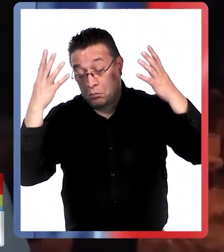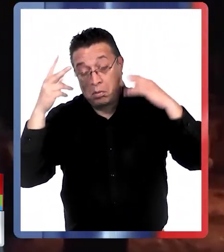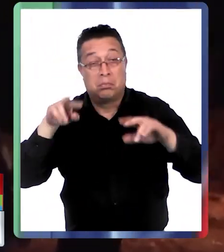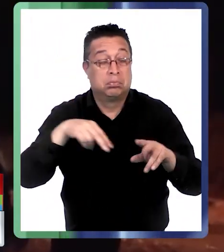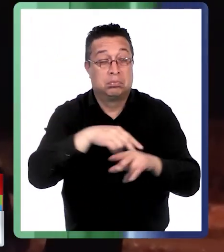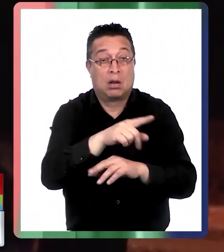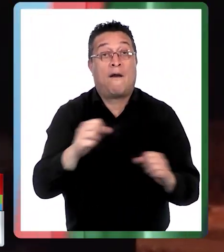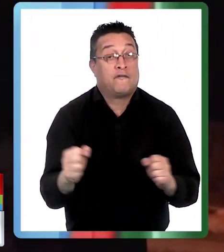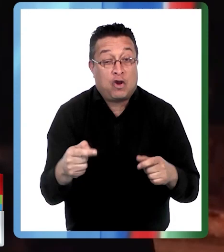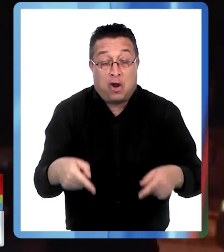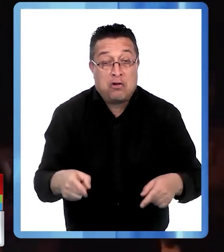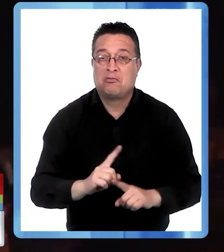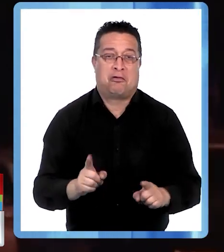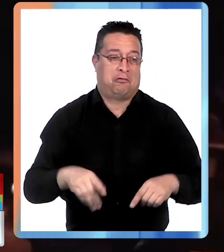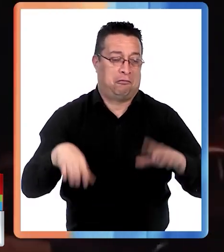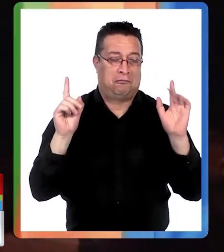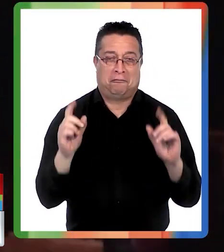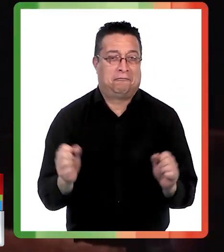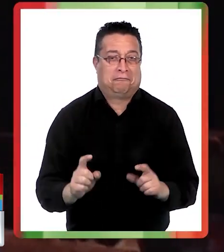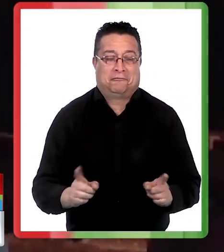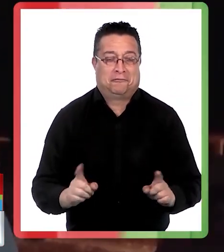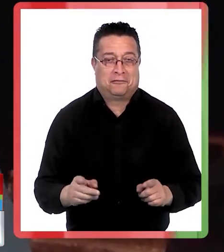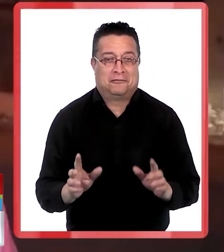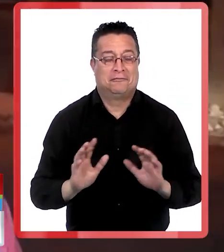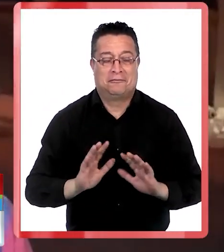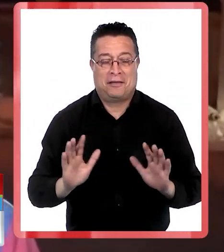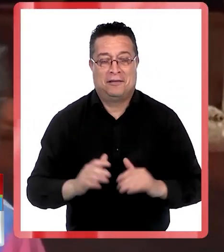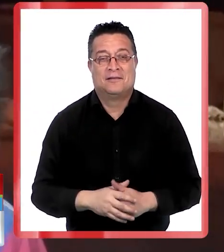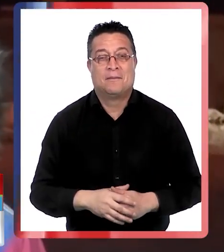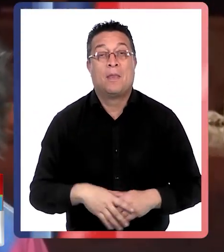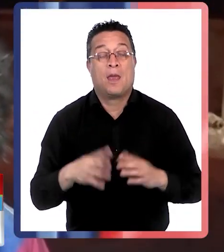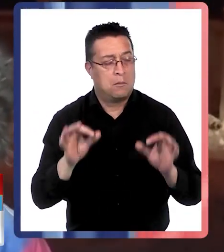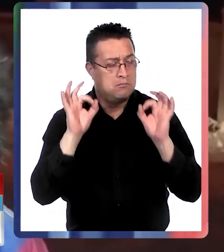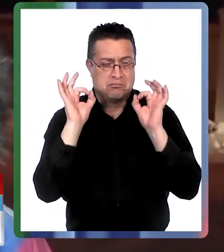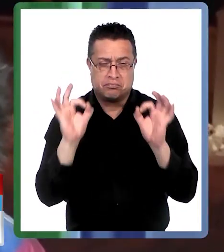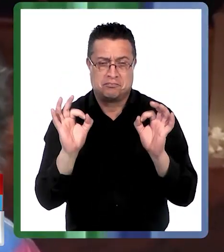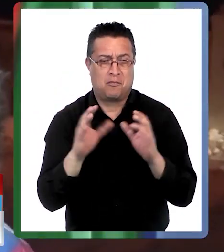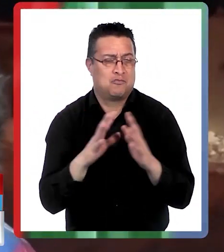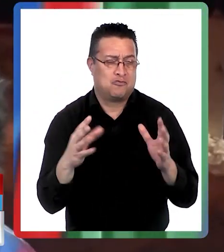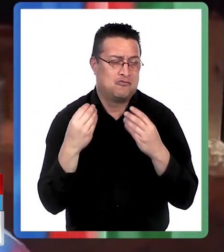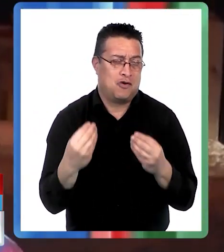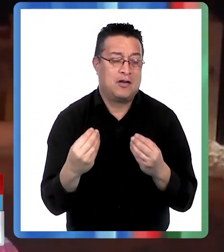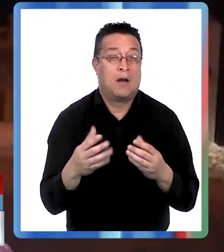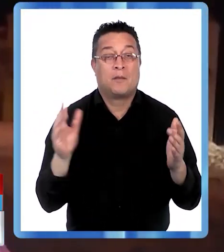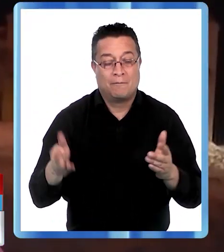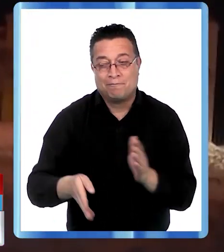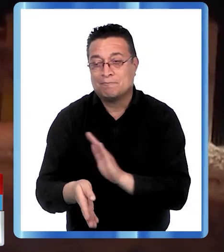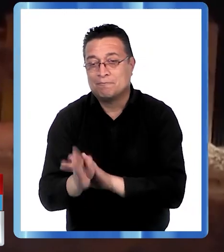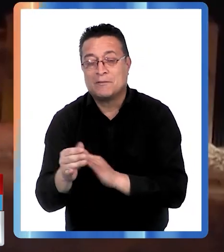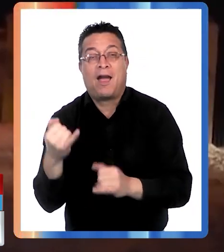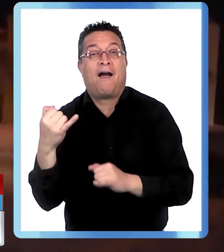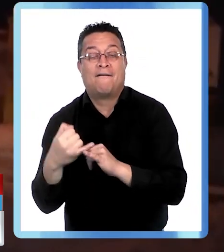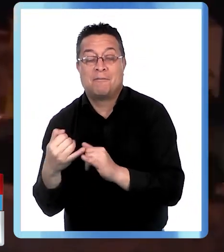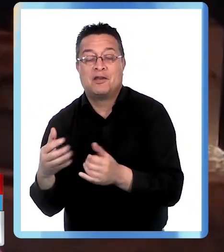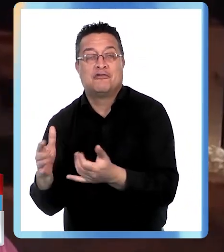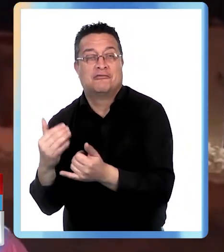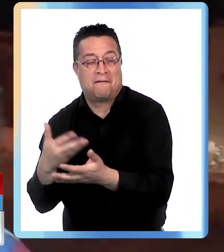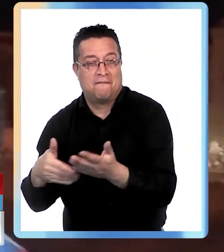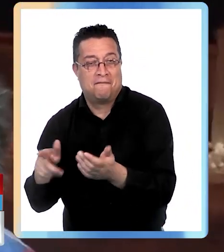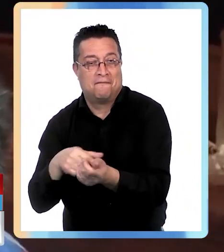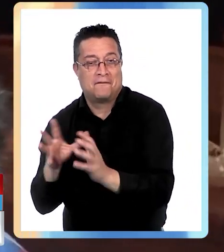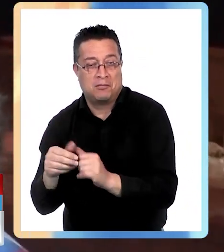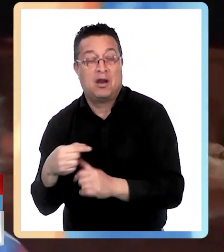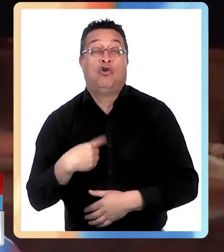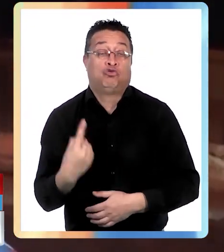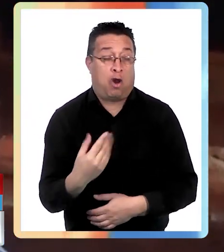y no hay frío esta ahora no no esta ahora no demasiado genial Sobre todo como para salir en familia con amigos incluso